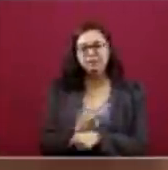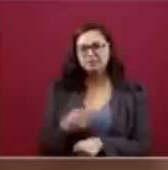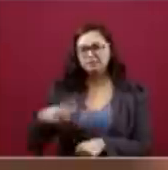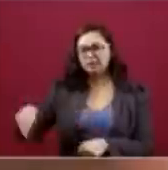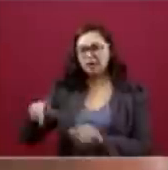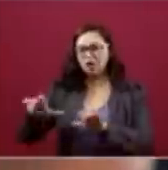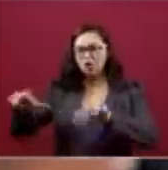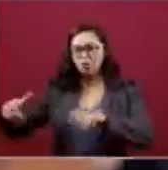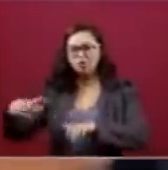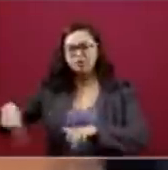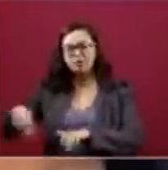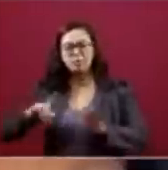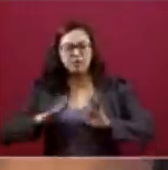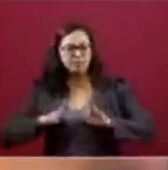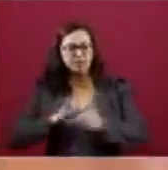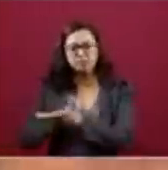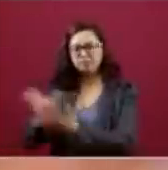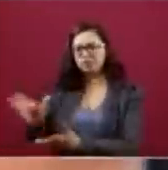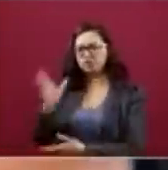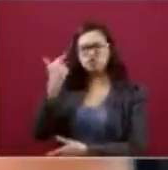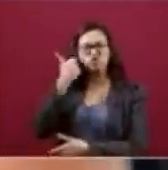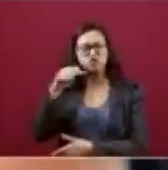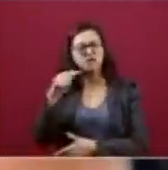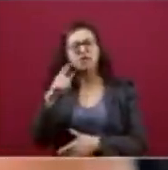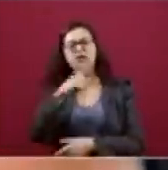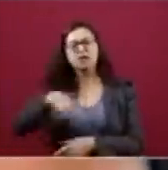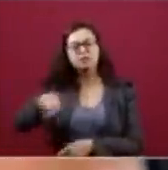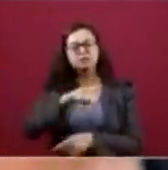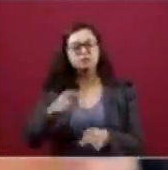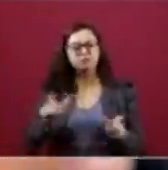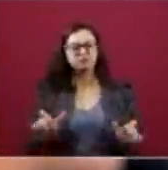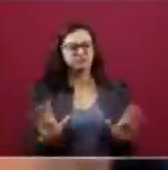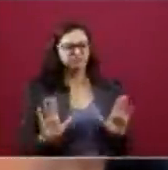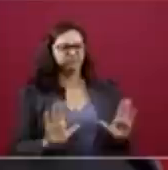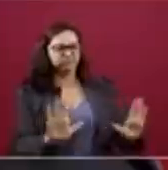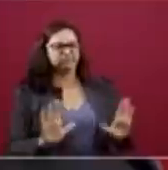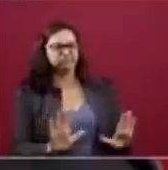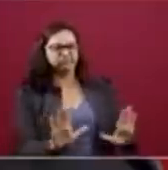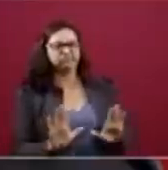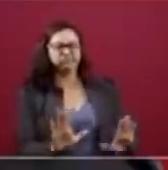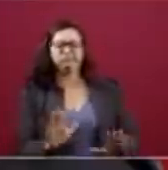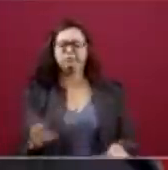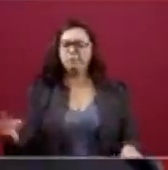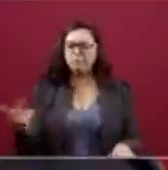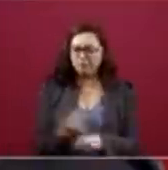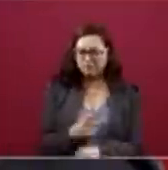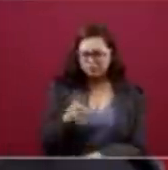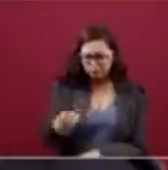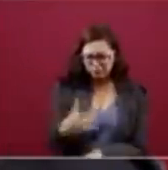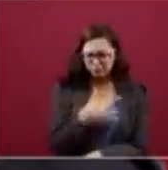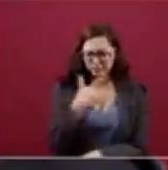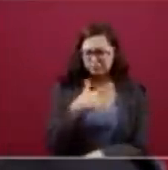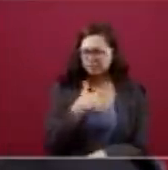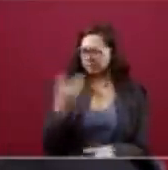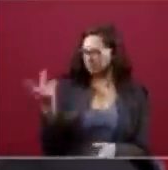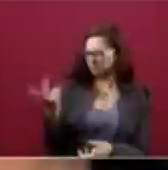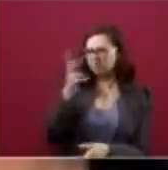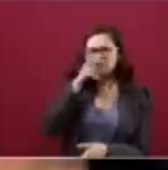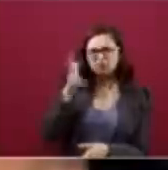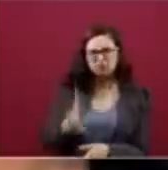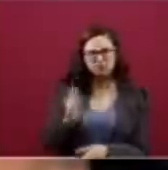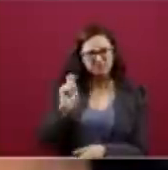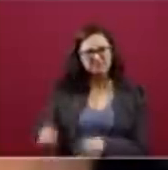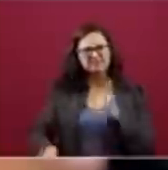a la presencia de ahí de los militares, pues retienen al personal del ejército. Me gustaría saber qué está pasando y si nos podría dar un avance